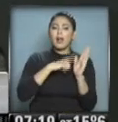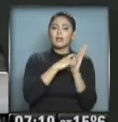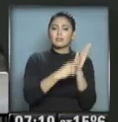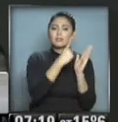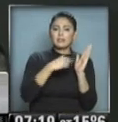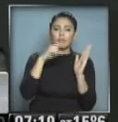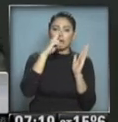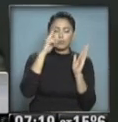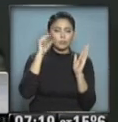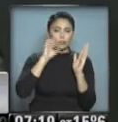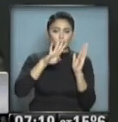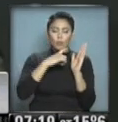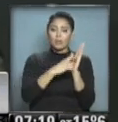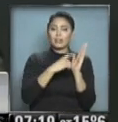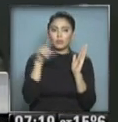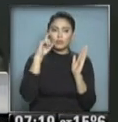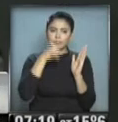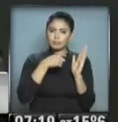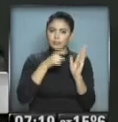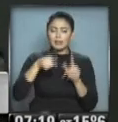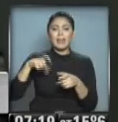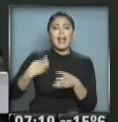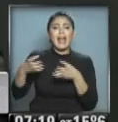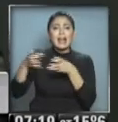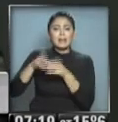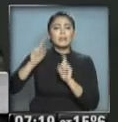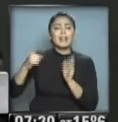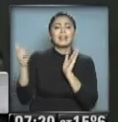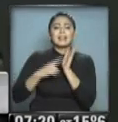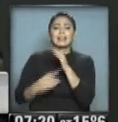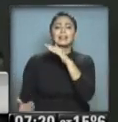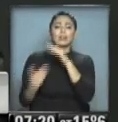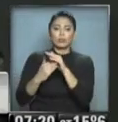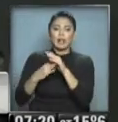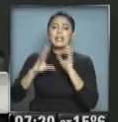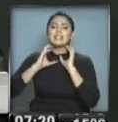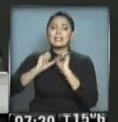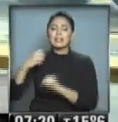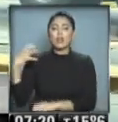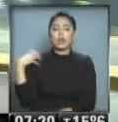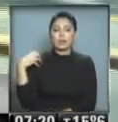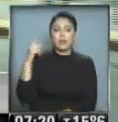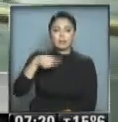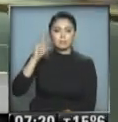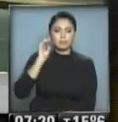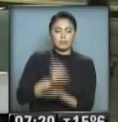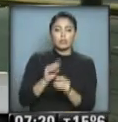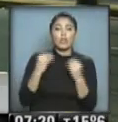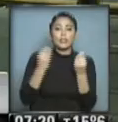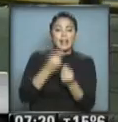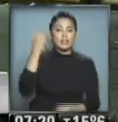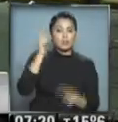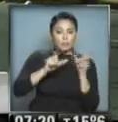Penal, al gremio de la fraternidad y a su titular, al secretario general Omar Maturano. Hay 18